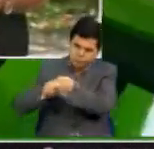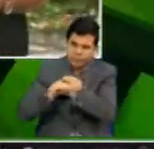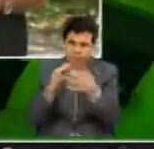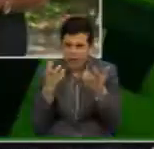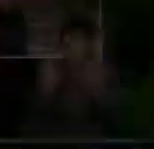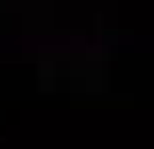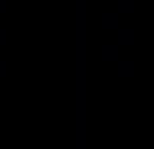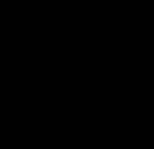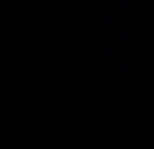información en estudio muy buen estado